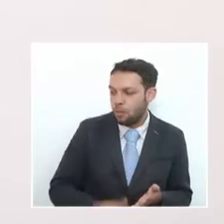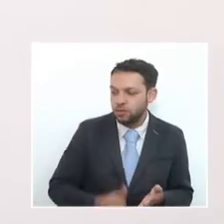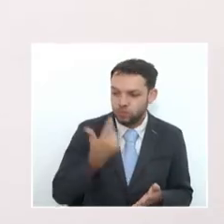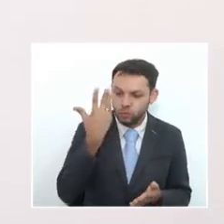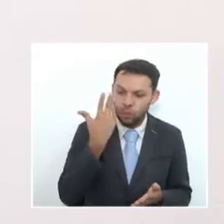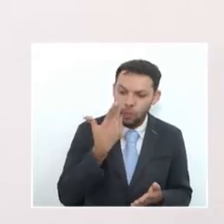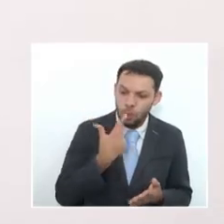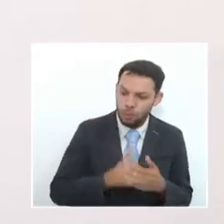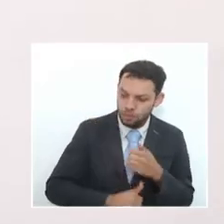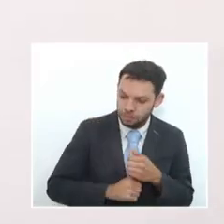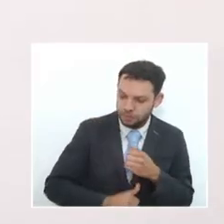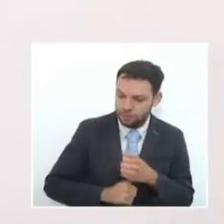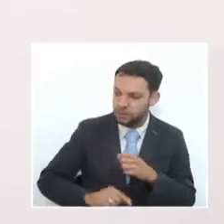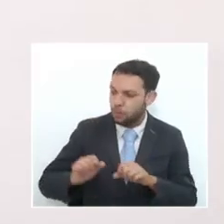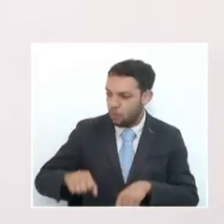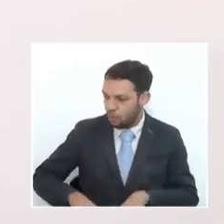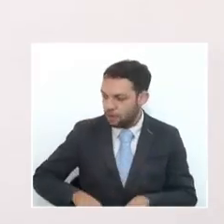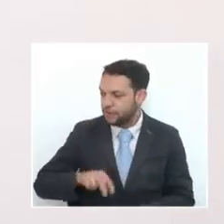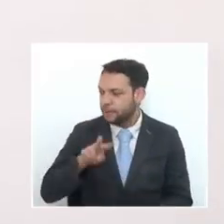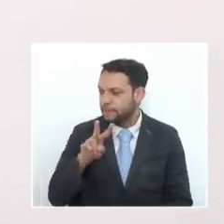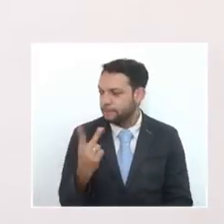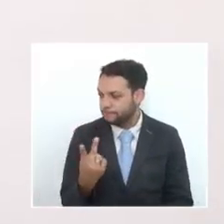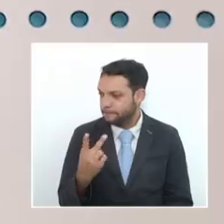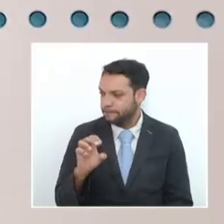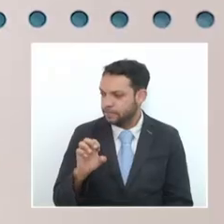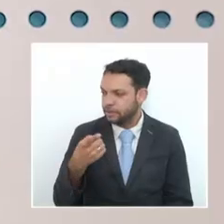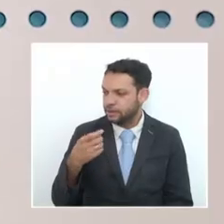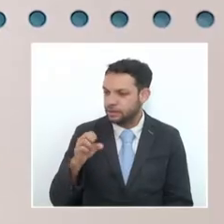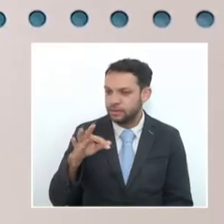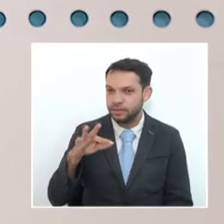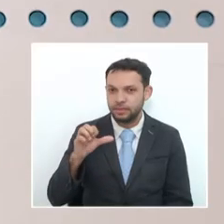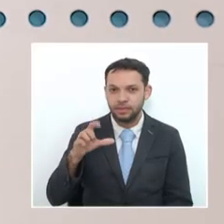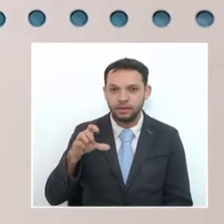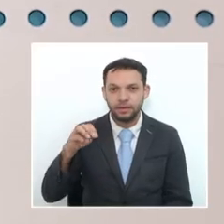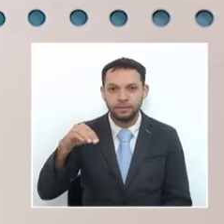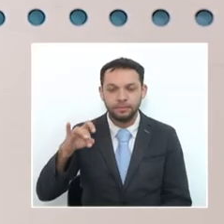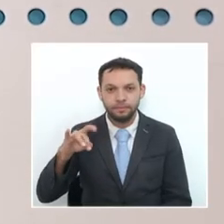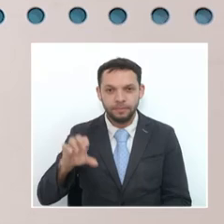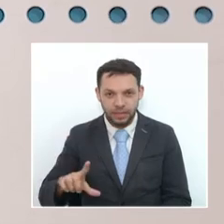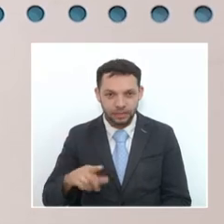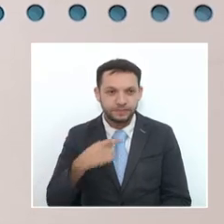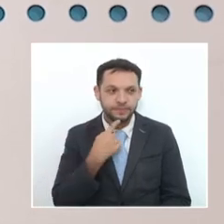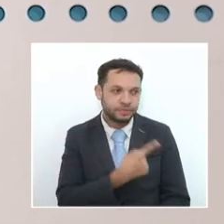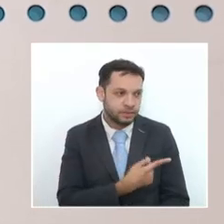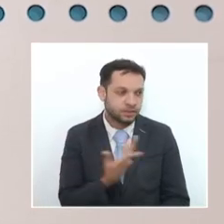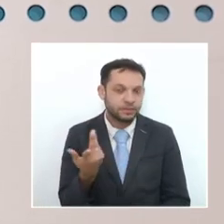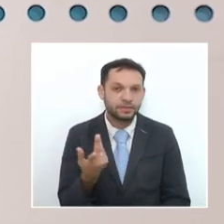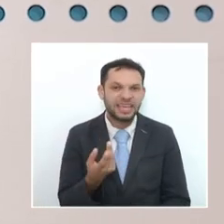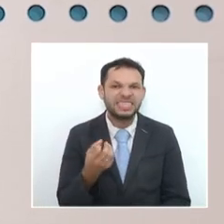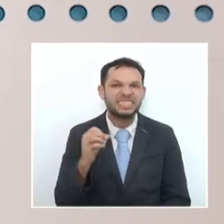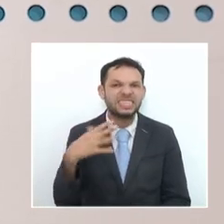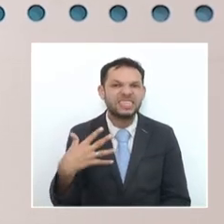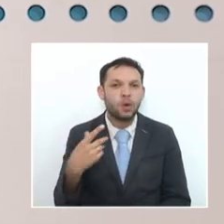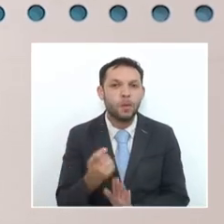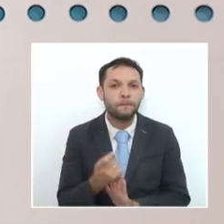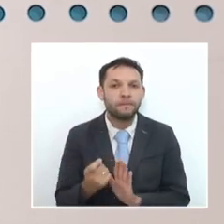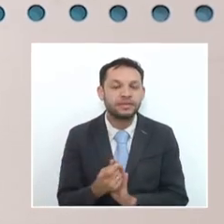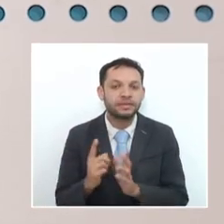dar el Vegetamil? Píntele pues, tiene estreñimiento y le han cambiado 5 veces la